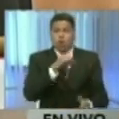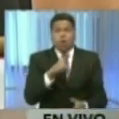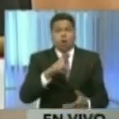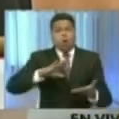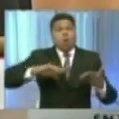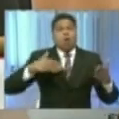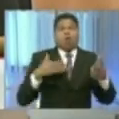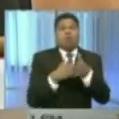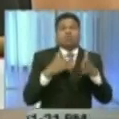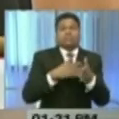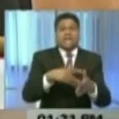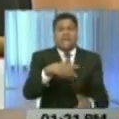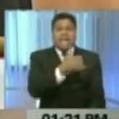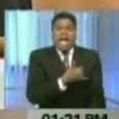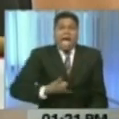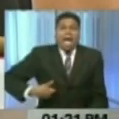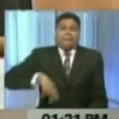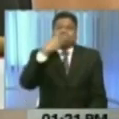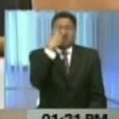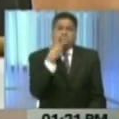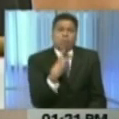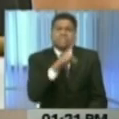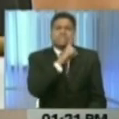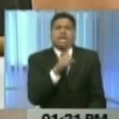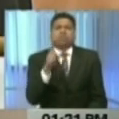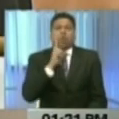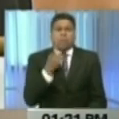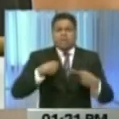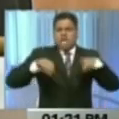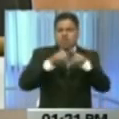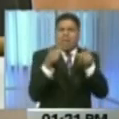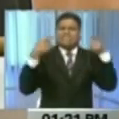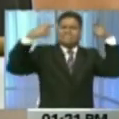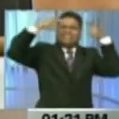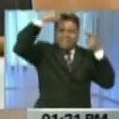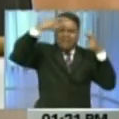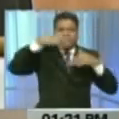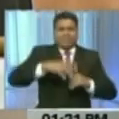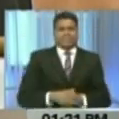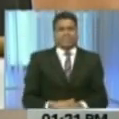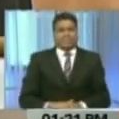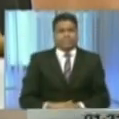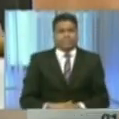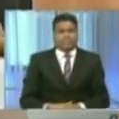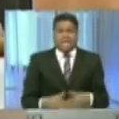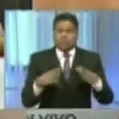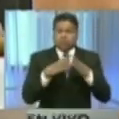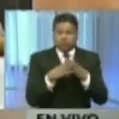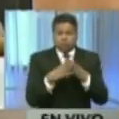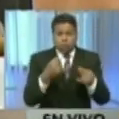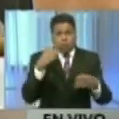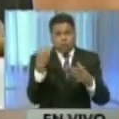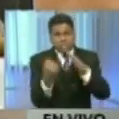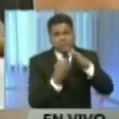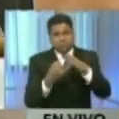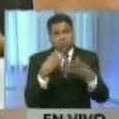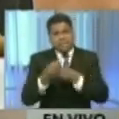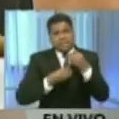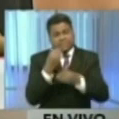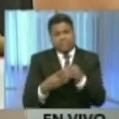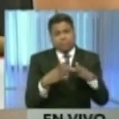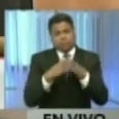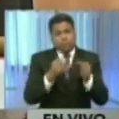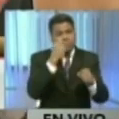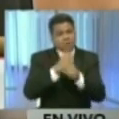Chávez. Nosotros saludamos la actuación de estos organismos en nuestro país con quienes mantenemos trabajo